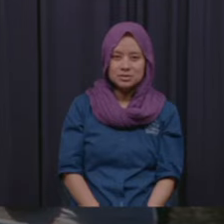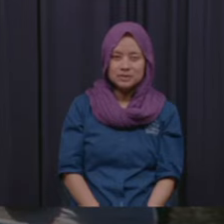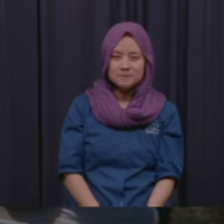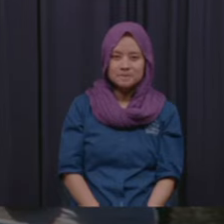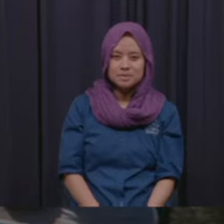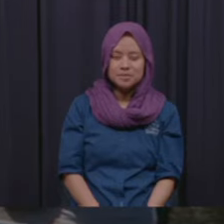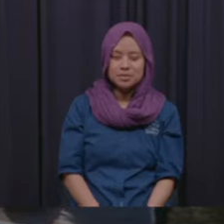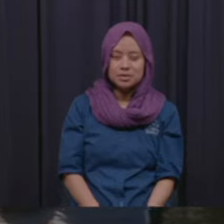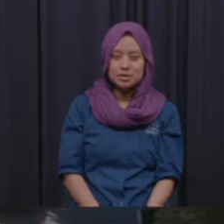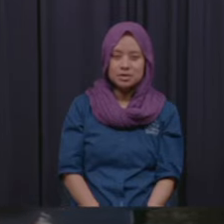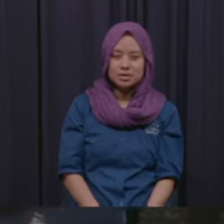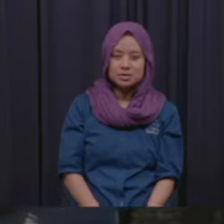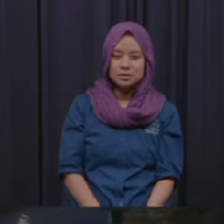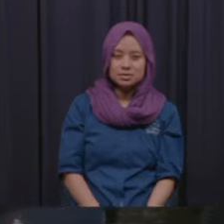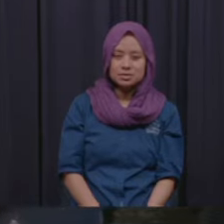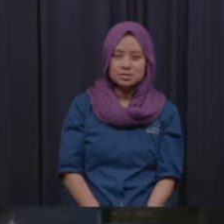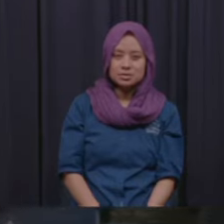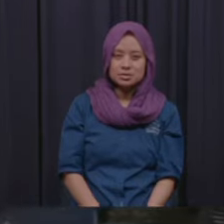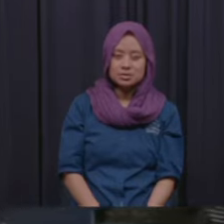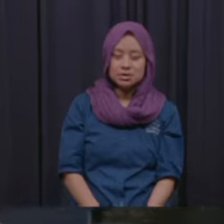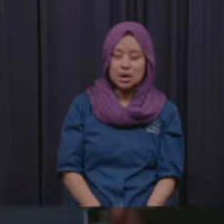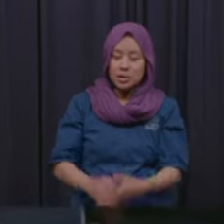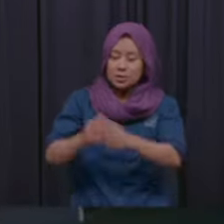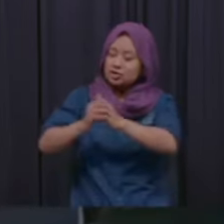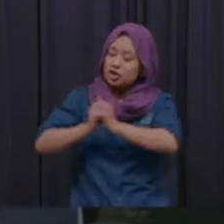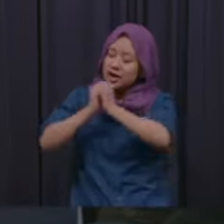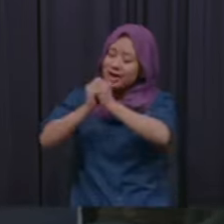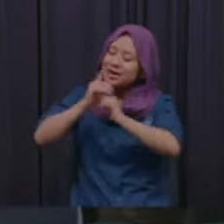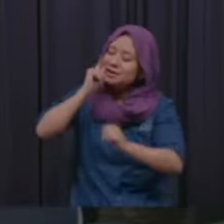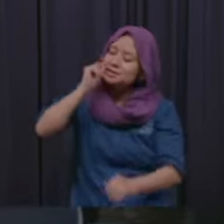Gloria a Dios. Vamos a pedirle al Señor